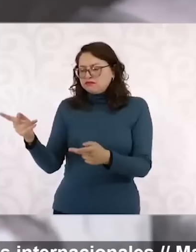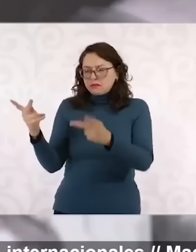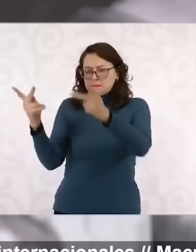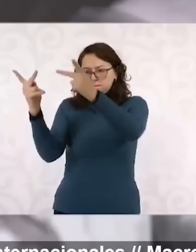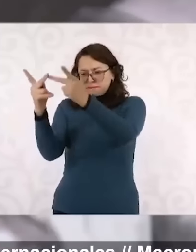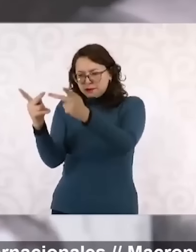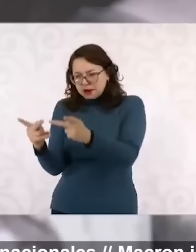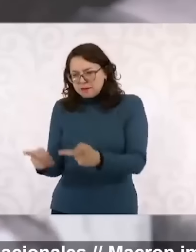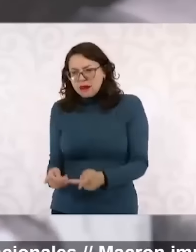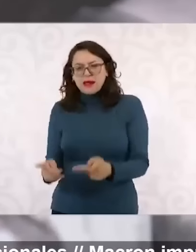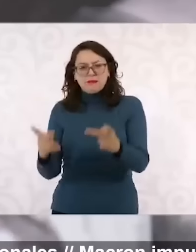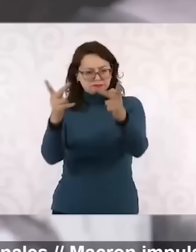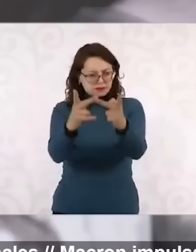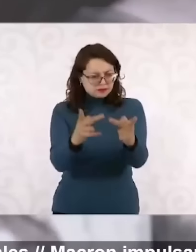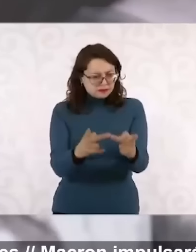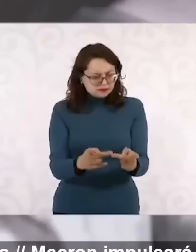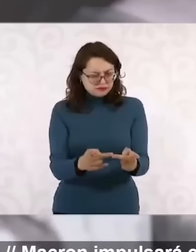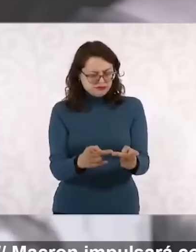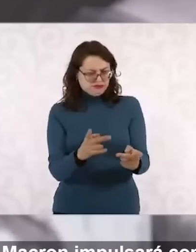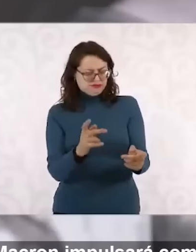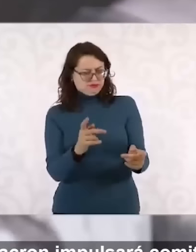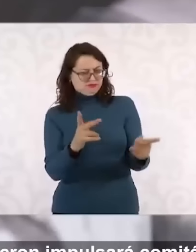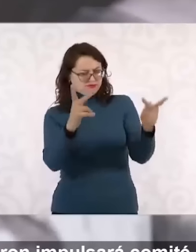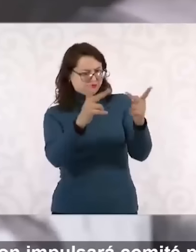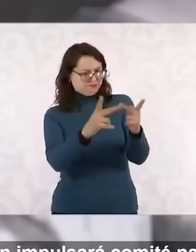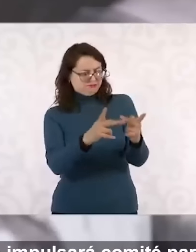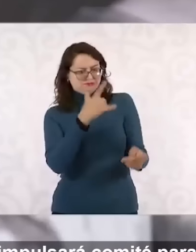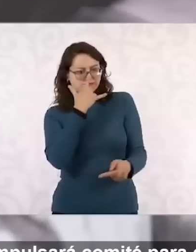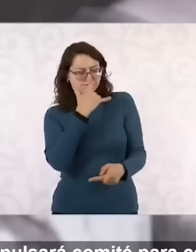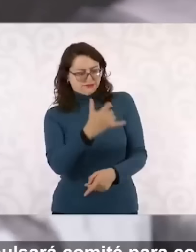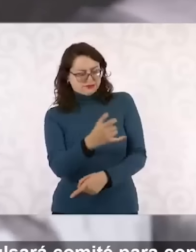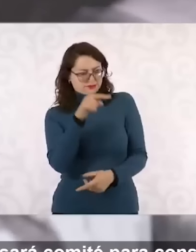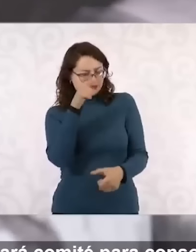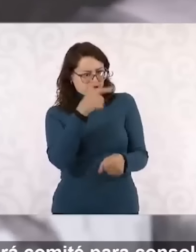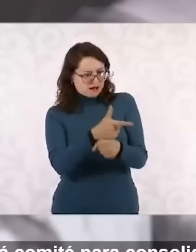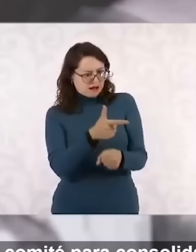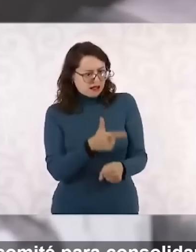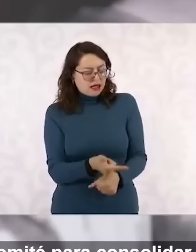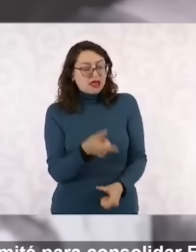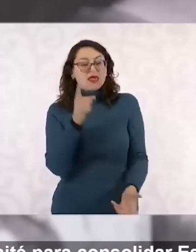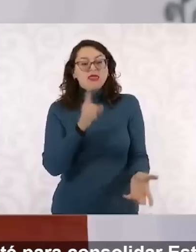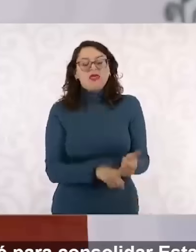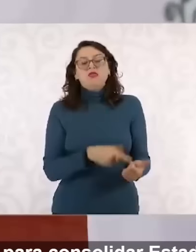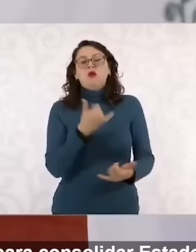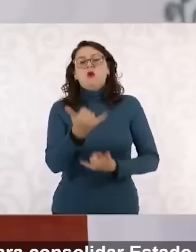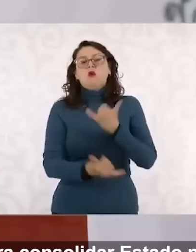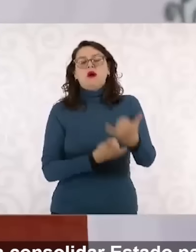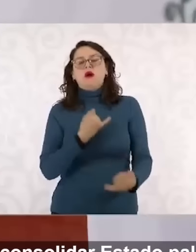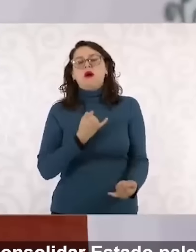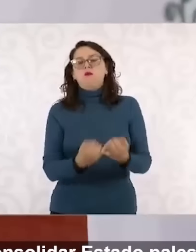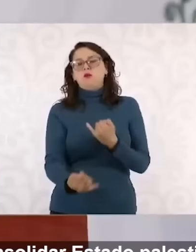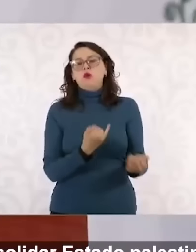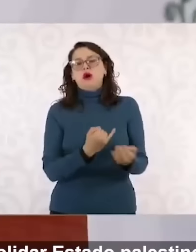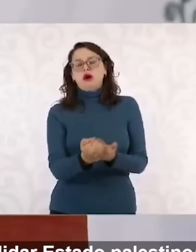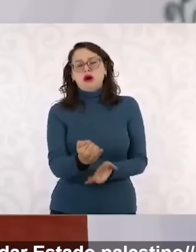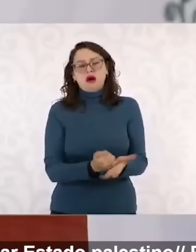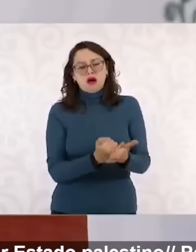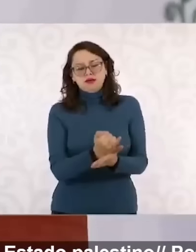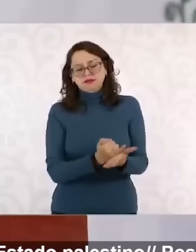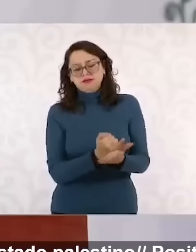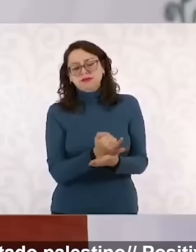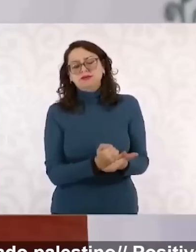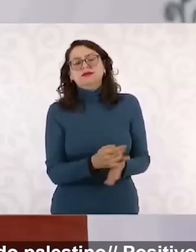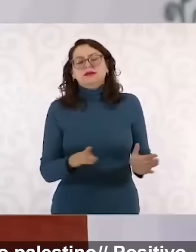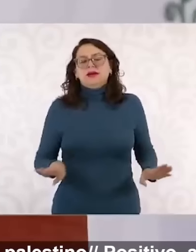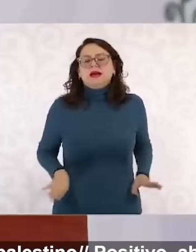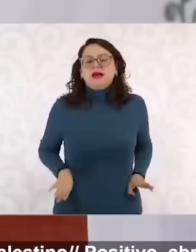identificar operaciones financieras inusuales y estructuras económicas complejas dentro del sector de juegos con apuesta, así como detectar los siguientes patrones